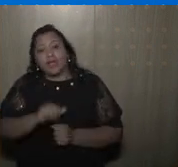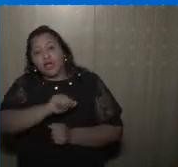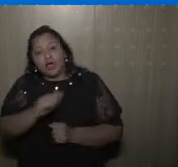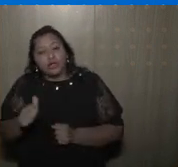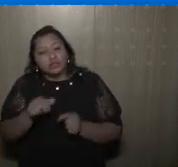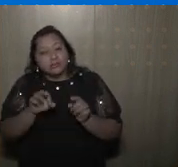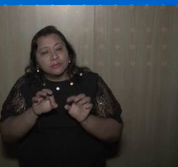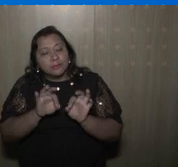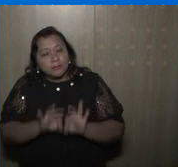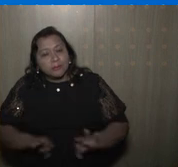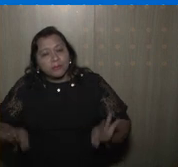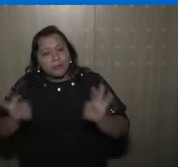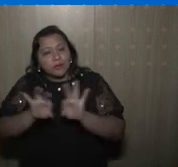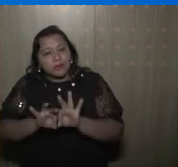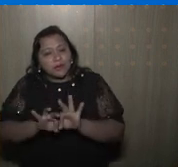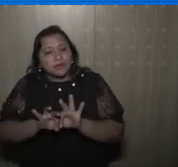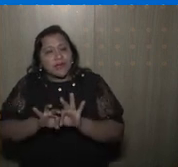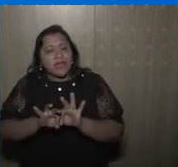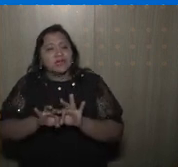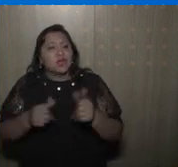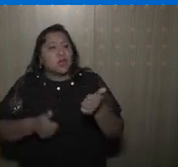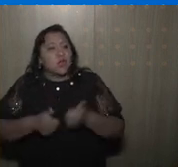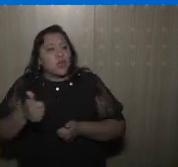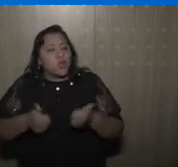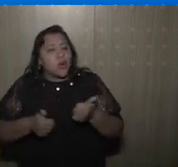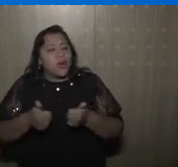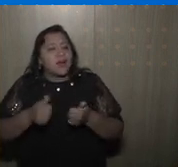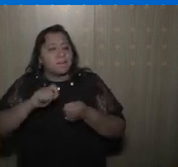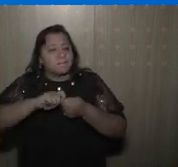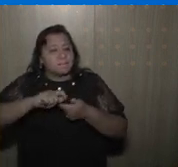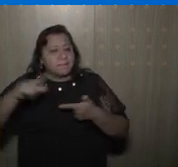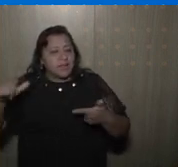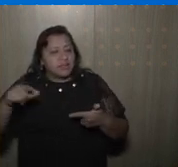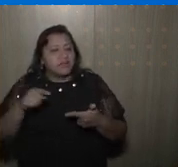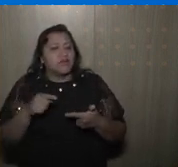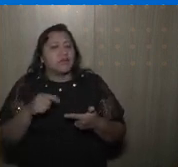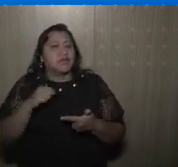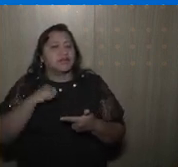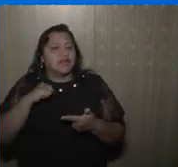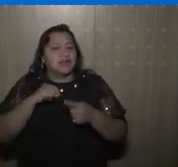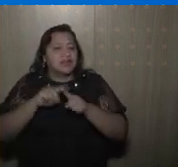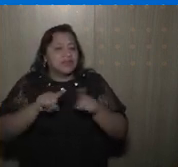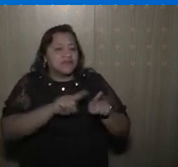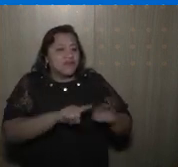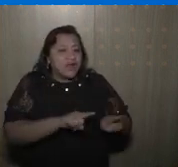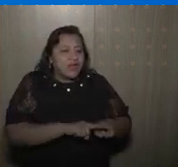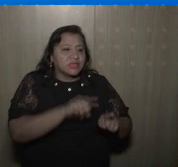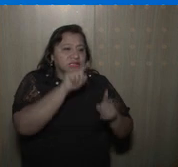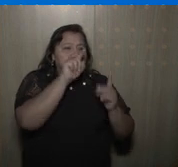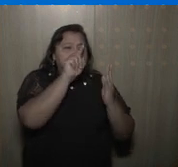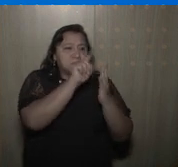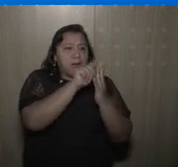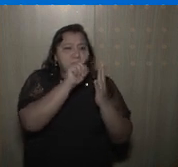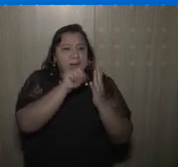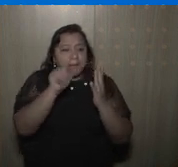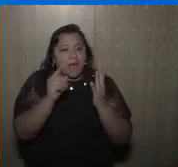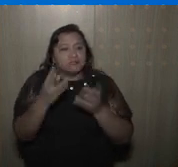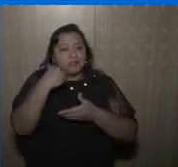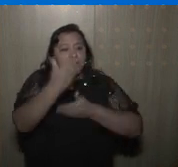al prerradicado, y es cómo la plataforma pudiera tener las diferentes pestañas asociadas a las fases del